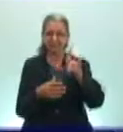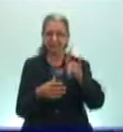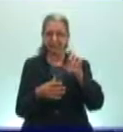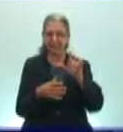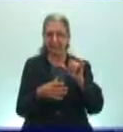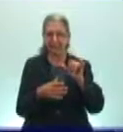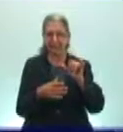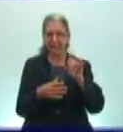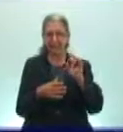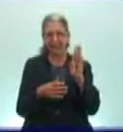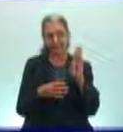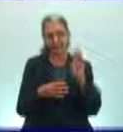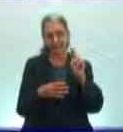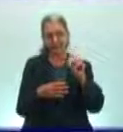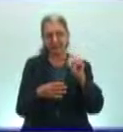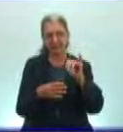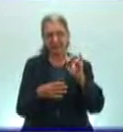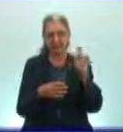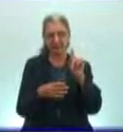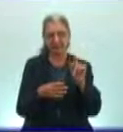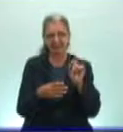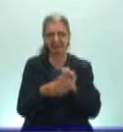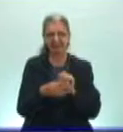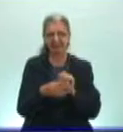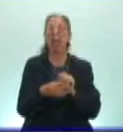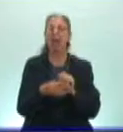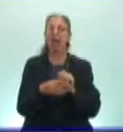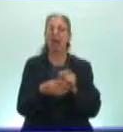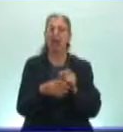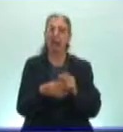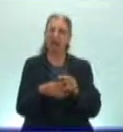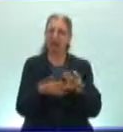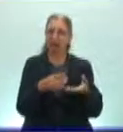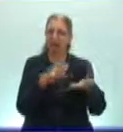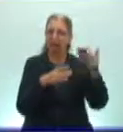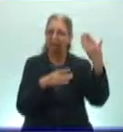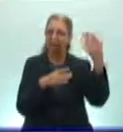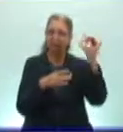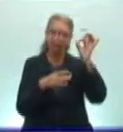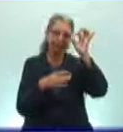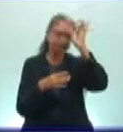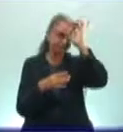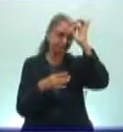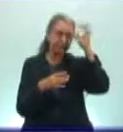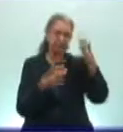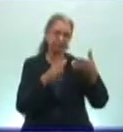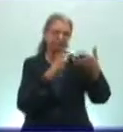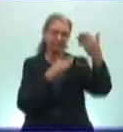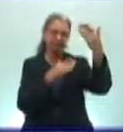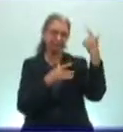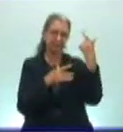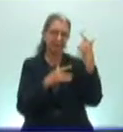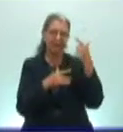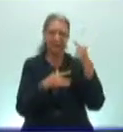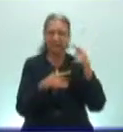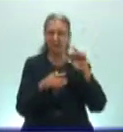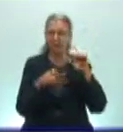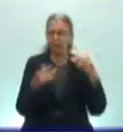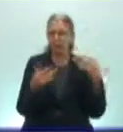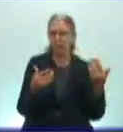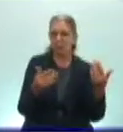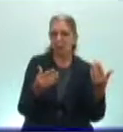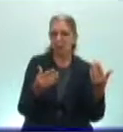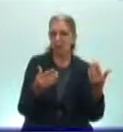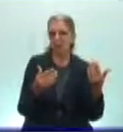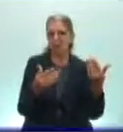y Leibniz descubrieron que un matemático de la India, Madhava de Sangamagrama, había inventado un método llamado de las